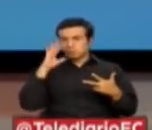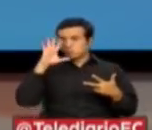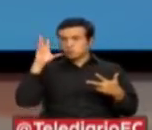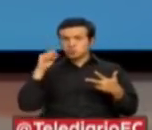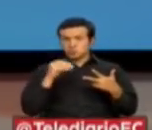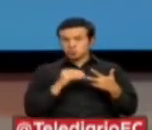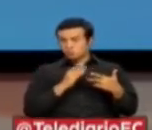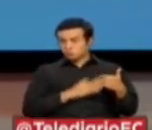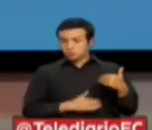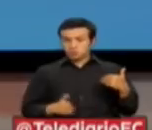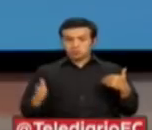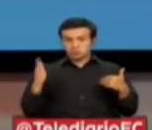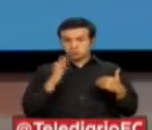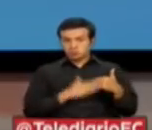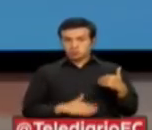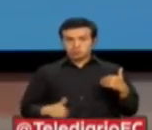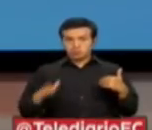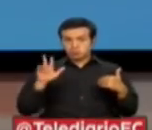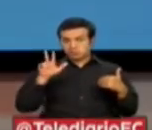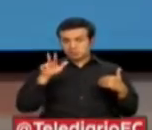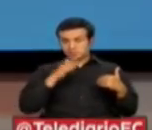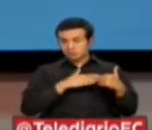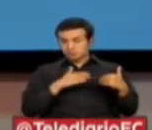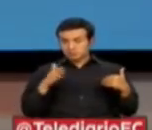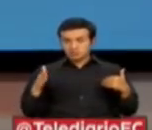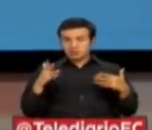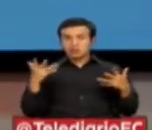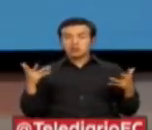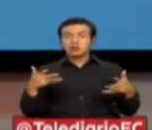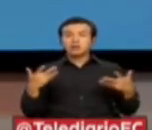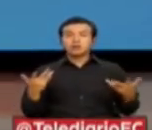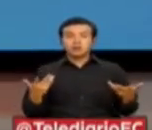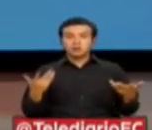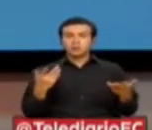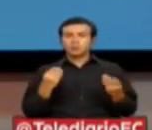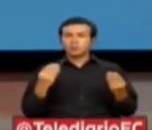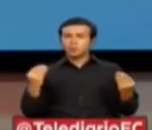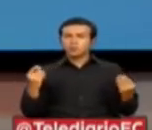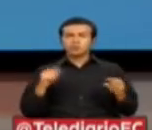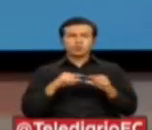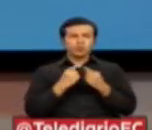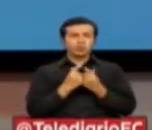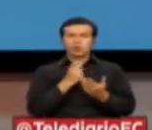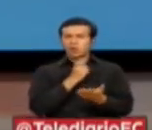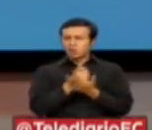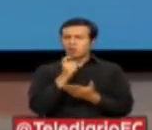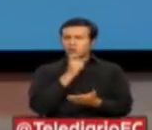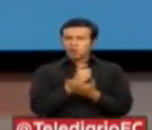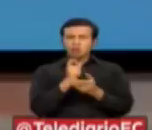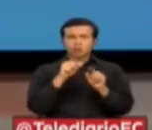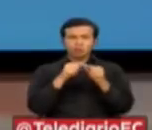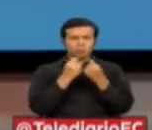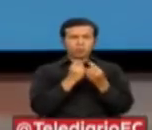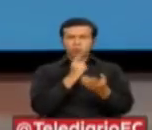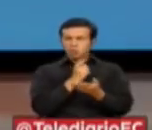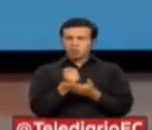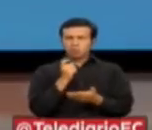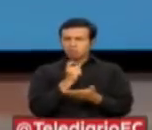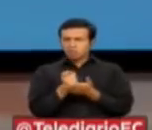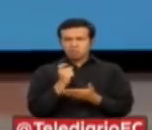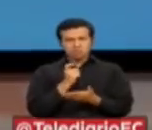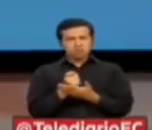este último periodo, yo diría de los últimos tres meses, ha habido presión de una serie de sectores ortodoxos, heterodoxos, que han